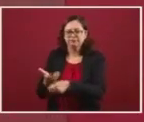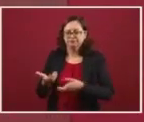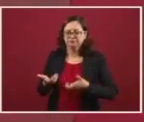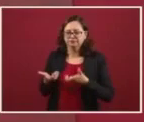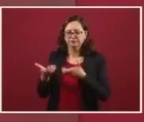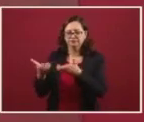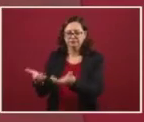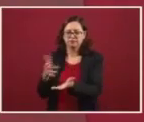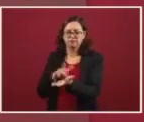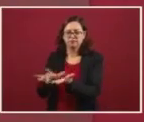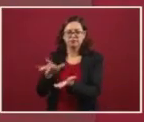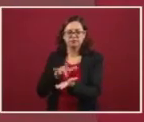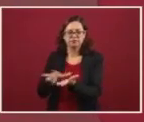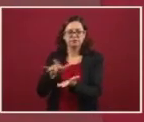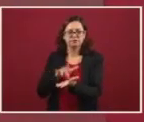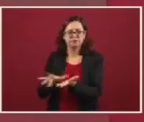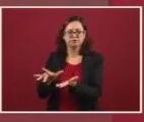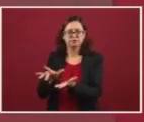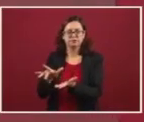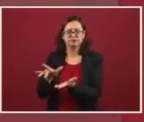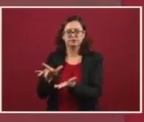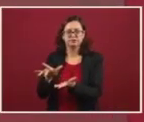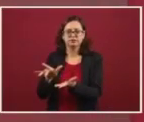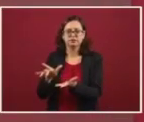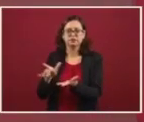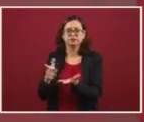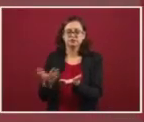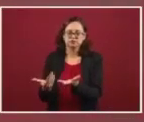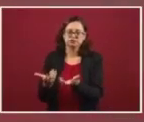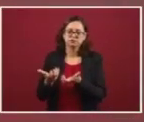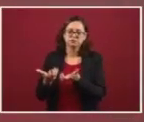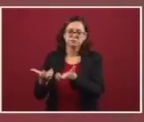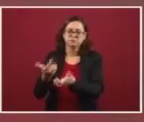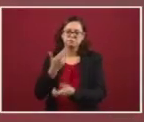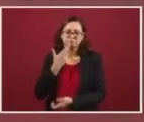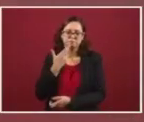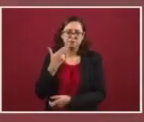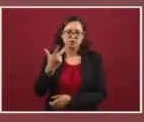esos apoyos para mejorar los caminos.